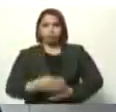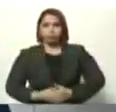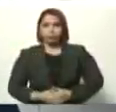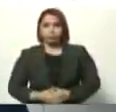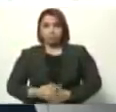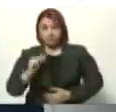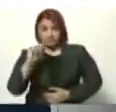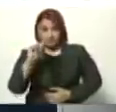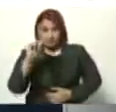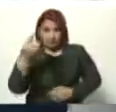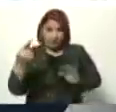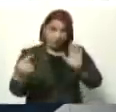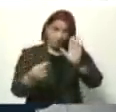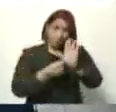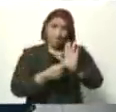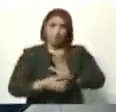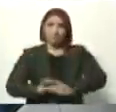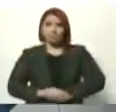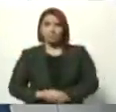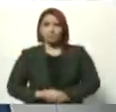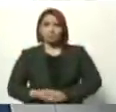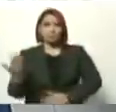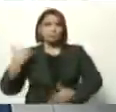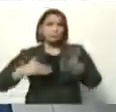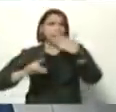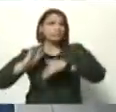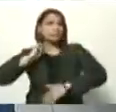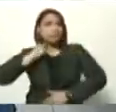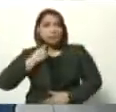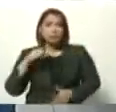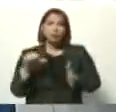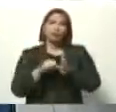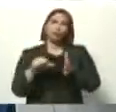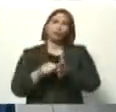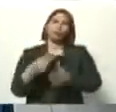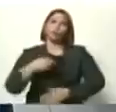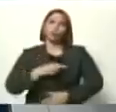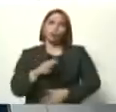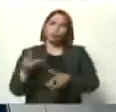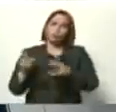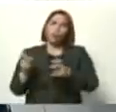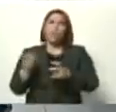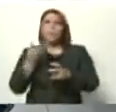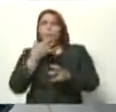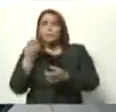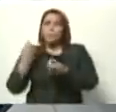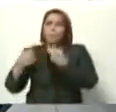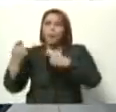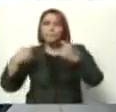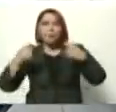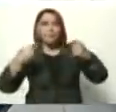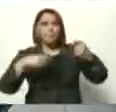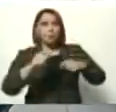primera vez, desde la época de la colonia, donde dependíamos de la exportación del café y el